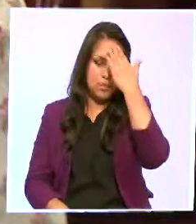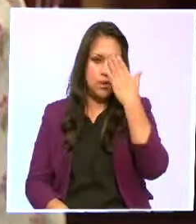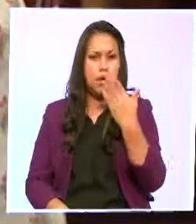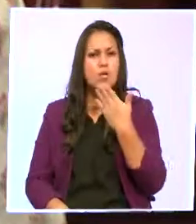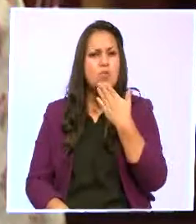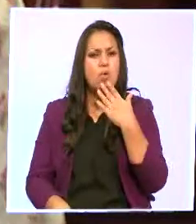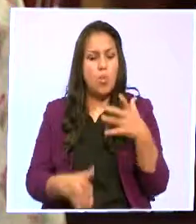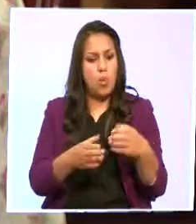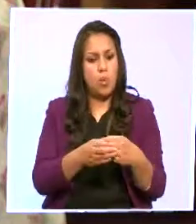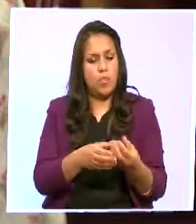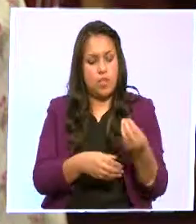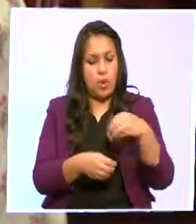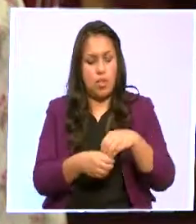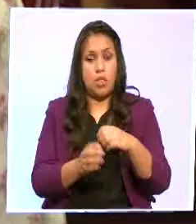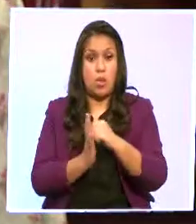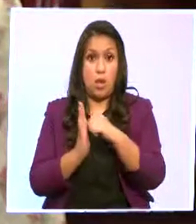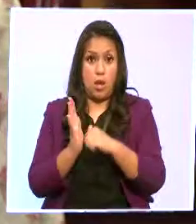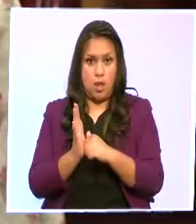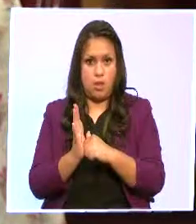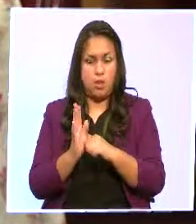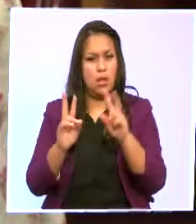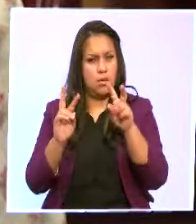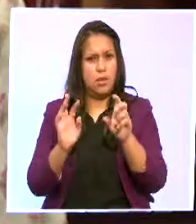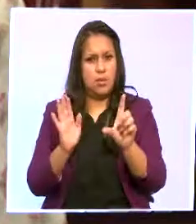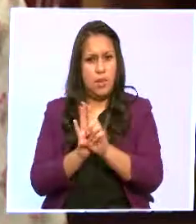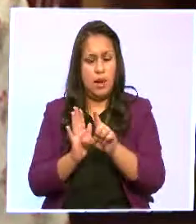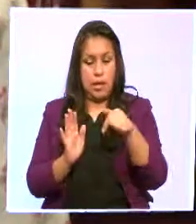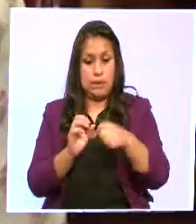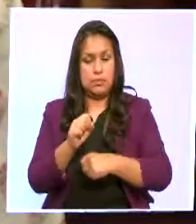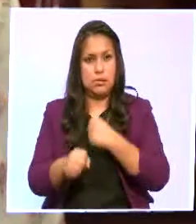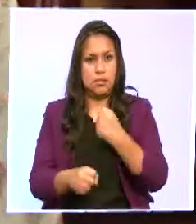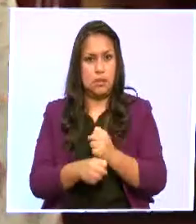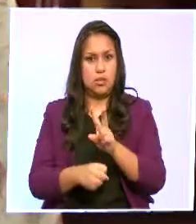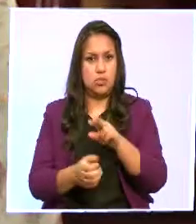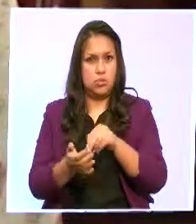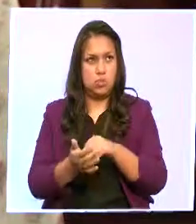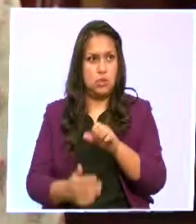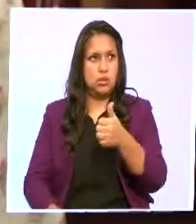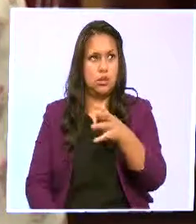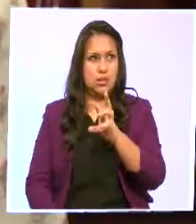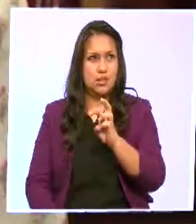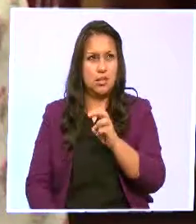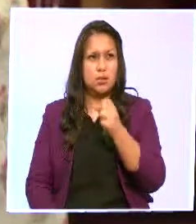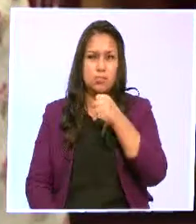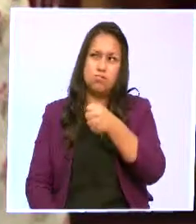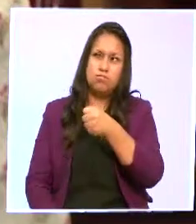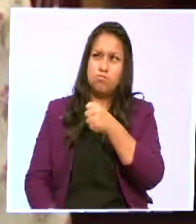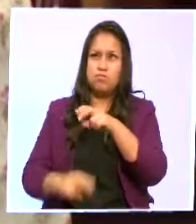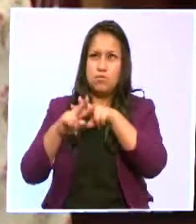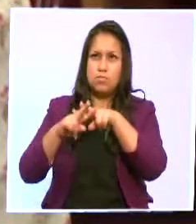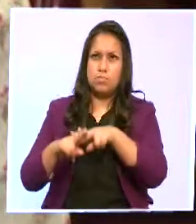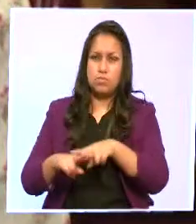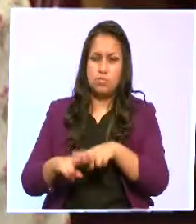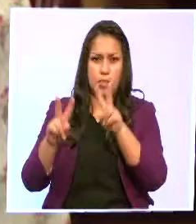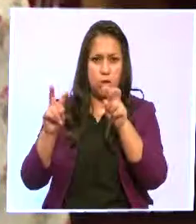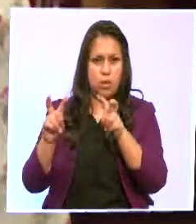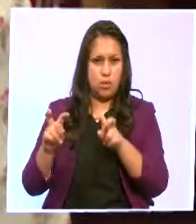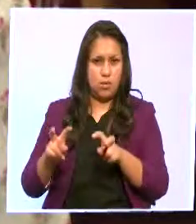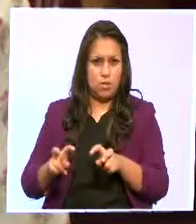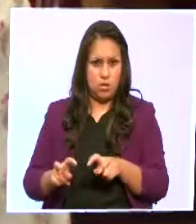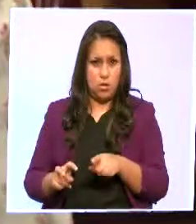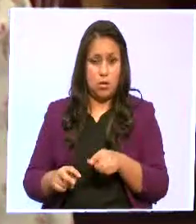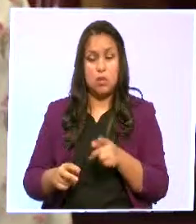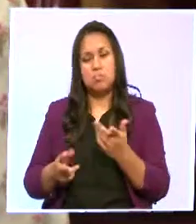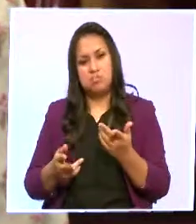interno lo que sería la agenda legislativa para este 2016 en un reportaje precedente hemos revisado varios de los temas que sin duda serán